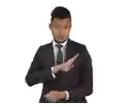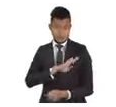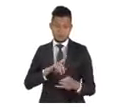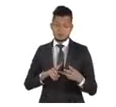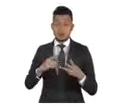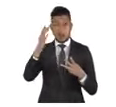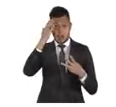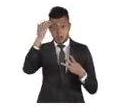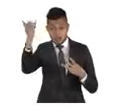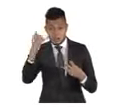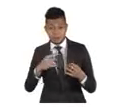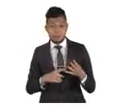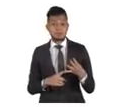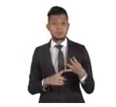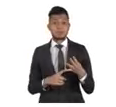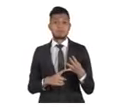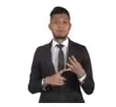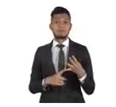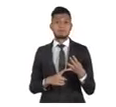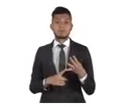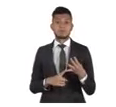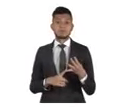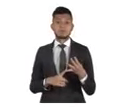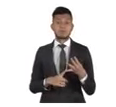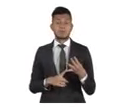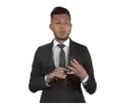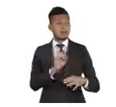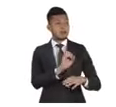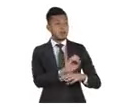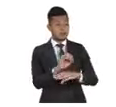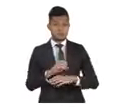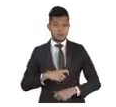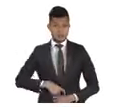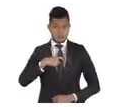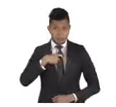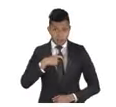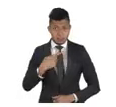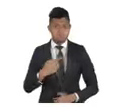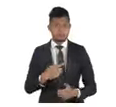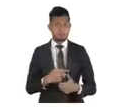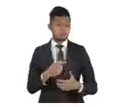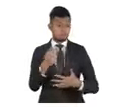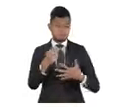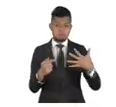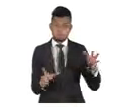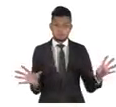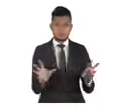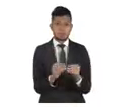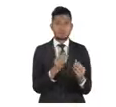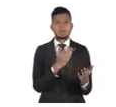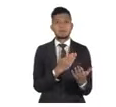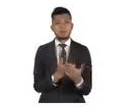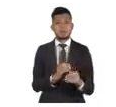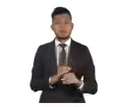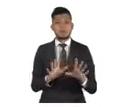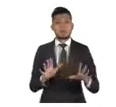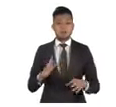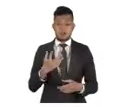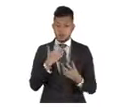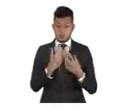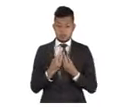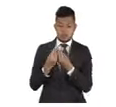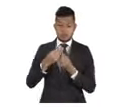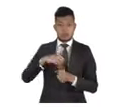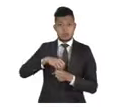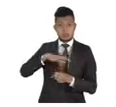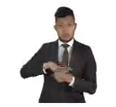academia, a quienes nos acompañan también de la organización civil. Como vicepresidente del Consejo Territorial de Planeación Distrital, que es la máxima